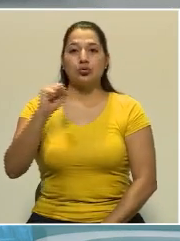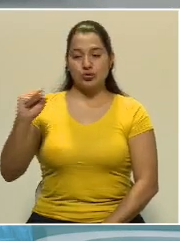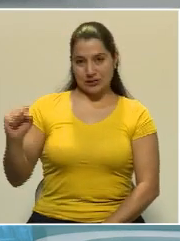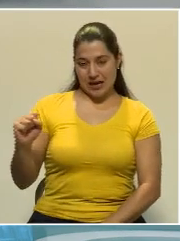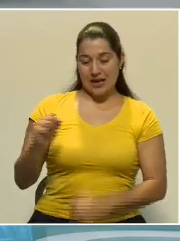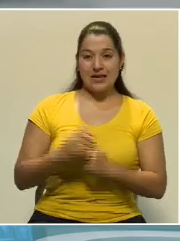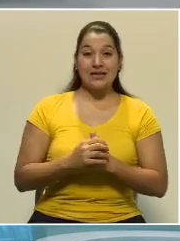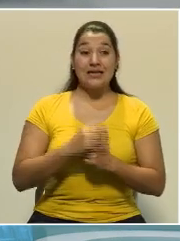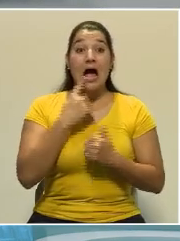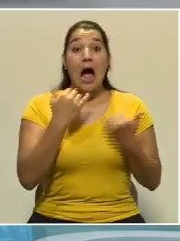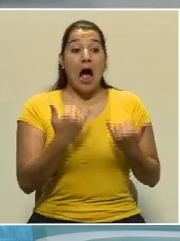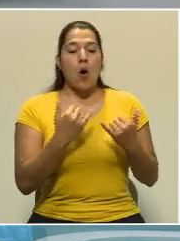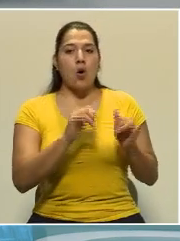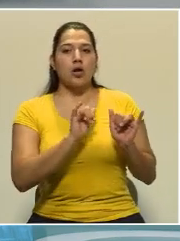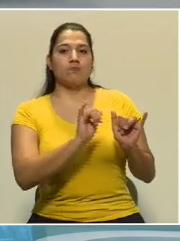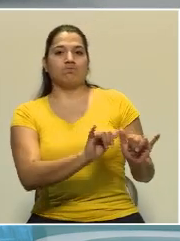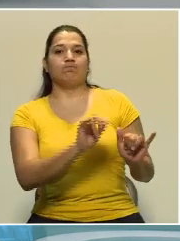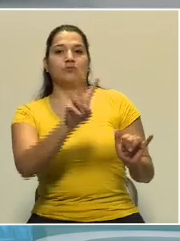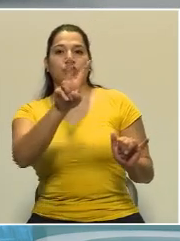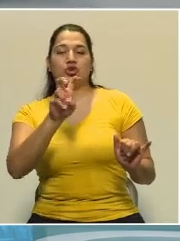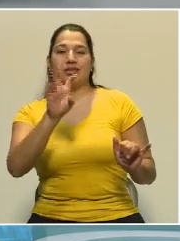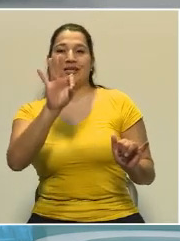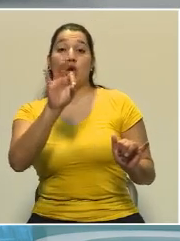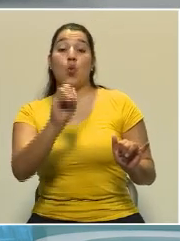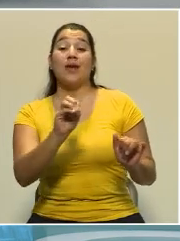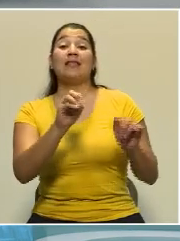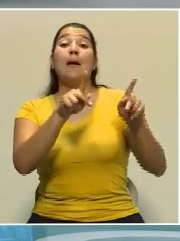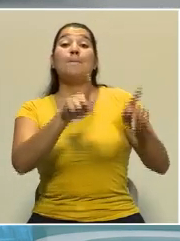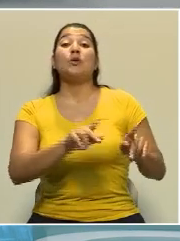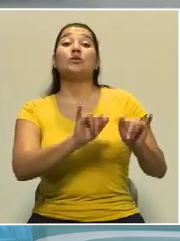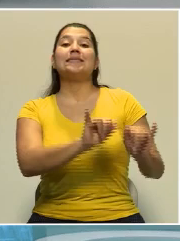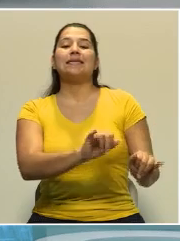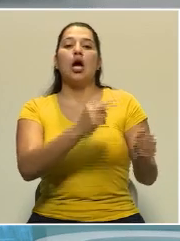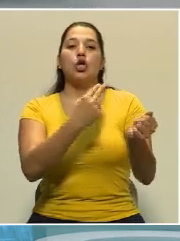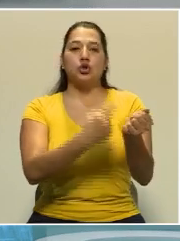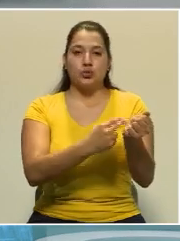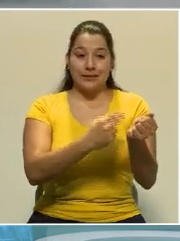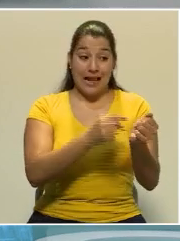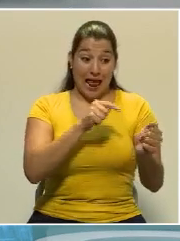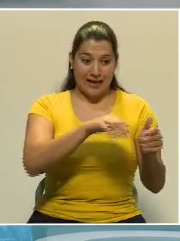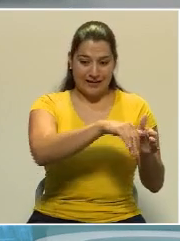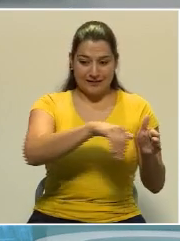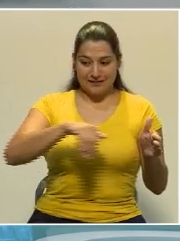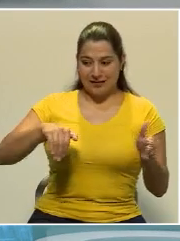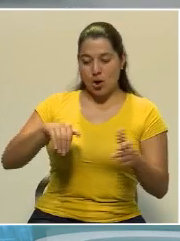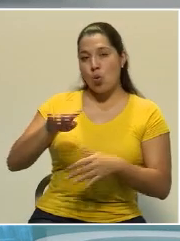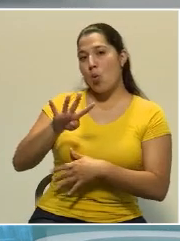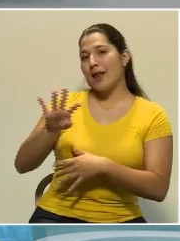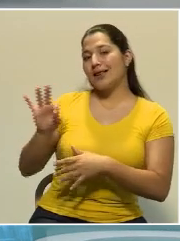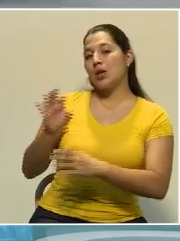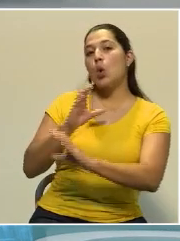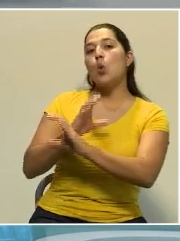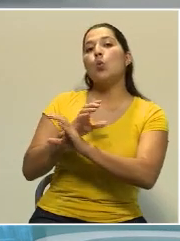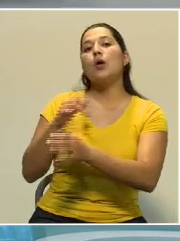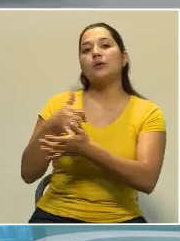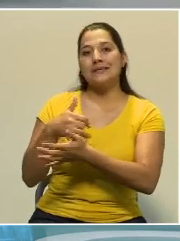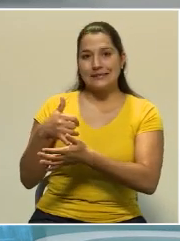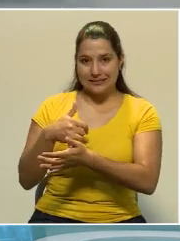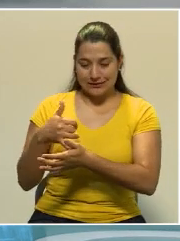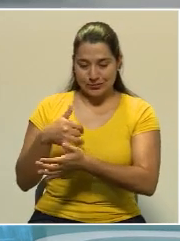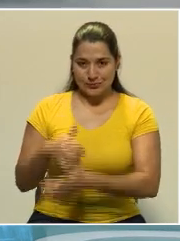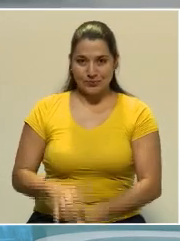hay 290 personas hospitalizadas y 49 de ellas están en cuidados